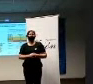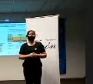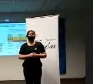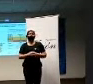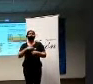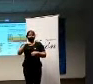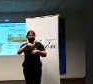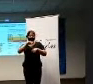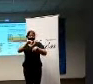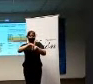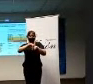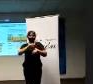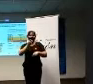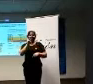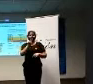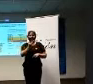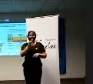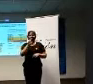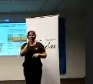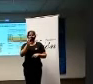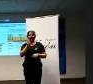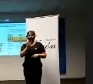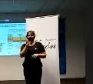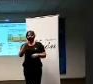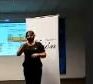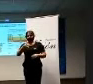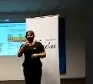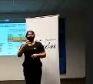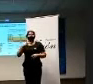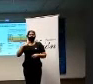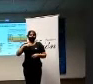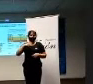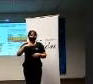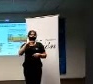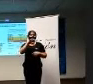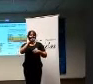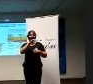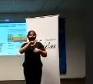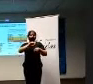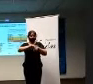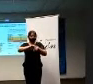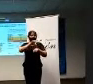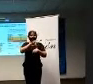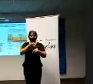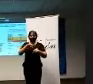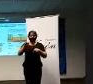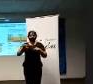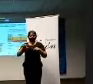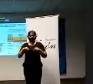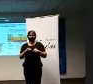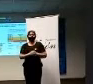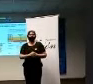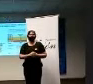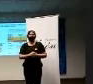aproximadamente. Y también acá, si vieron ustedes en este gráfico anterior, mostraba que no había ni uno que sea de nivel 4, que estaban todos en un